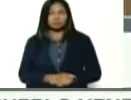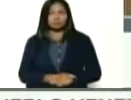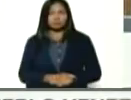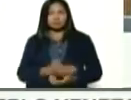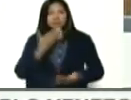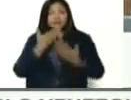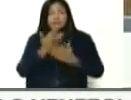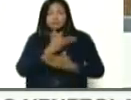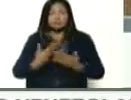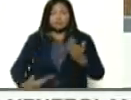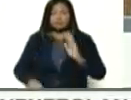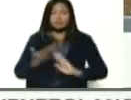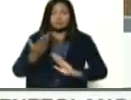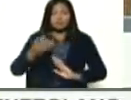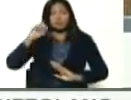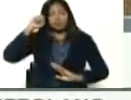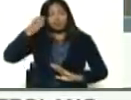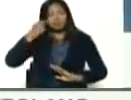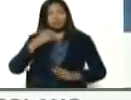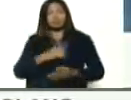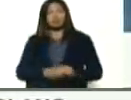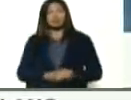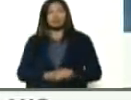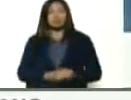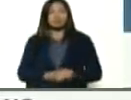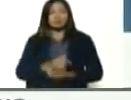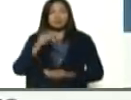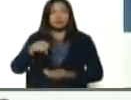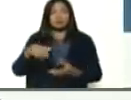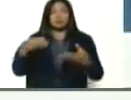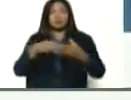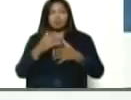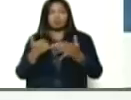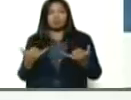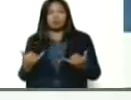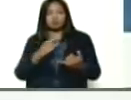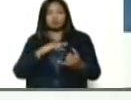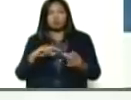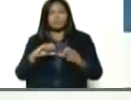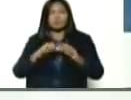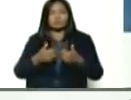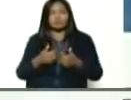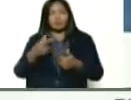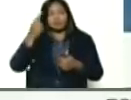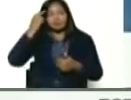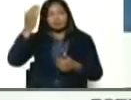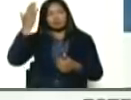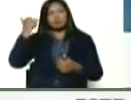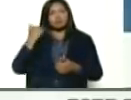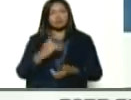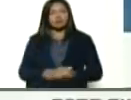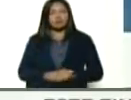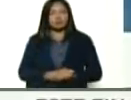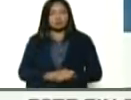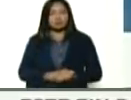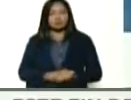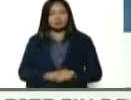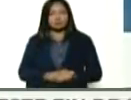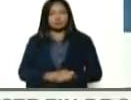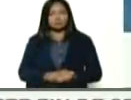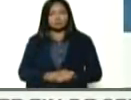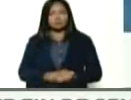y es importante recordar que para esta fase que estamos iniciando desde el día de ayer no solamente está